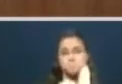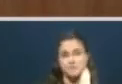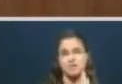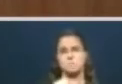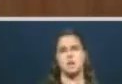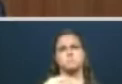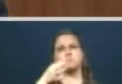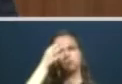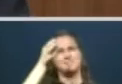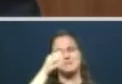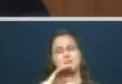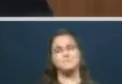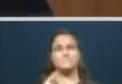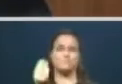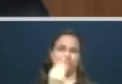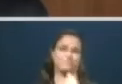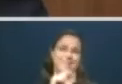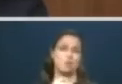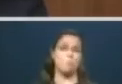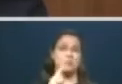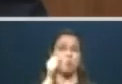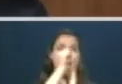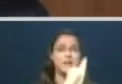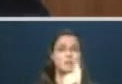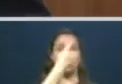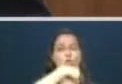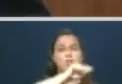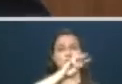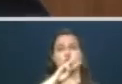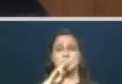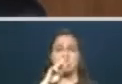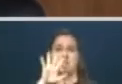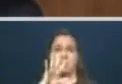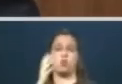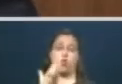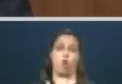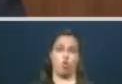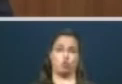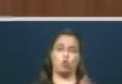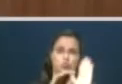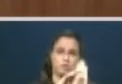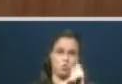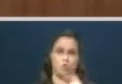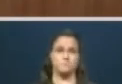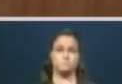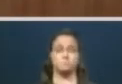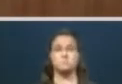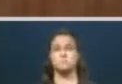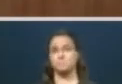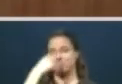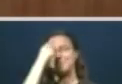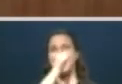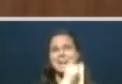disciplina presupuestaria que se derivan del nuevo artículo 135 de la constitución por cierto que dichos requisitos